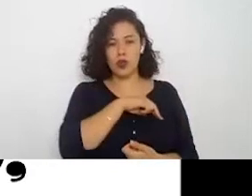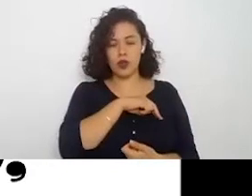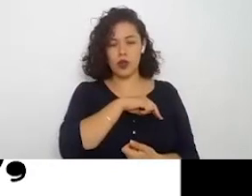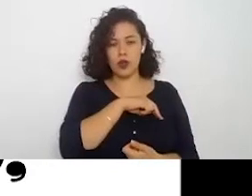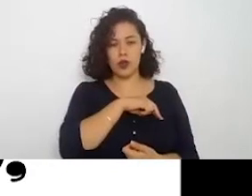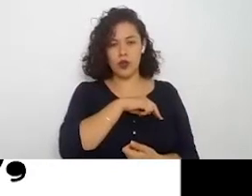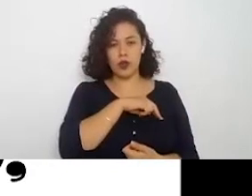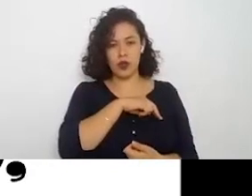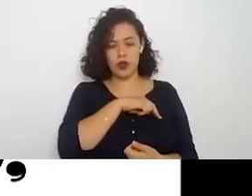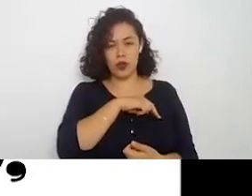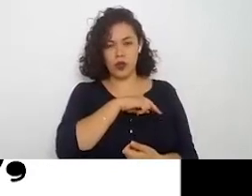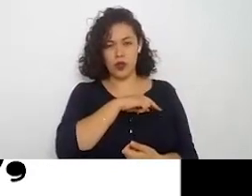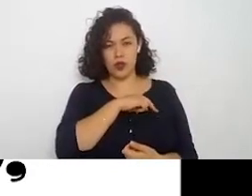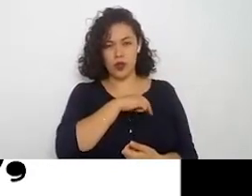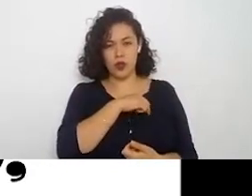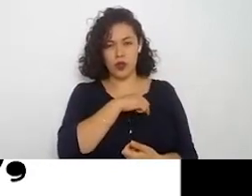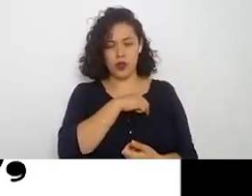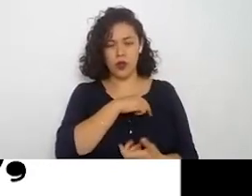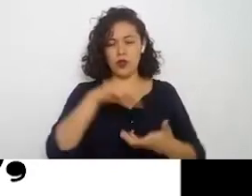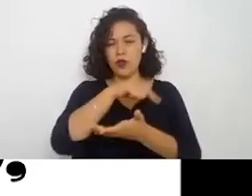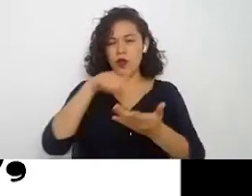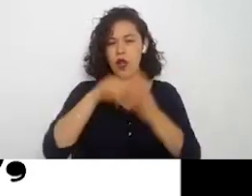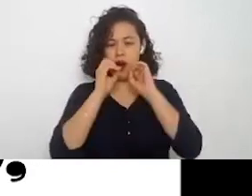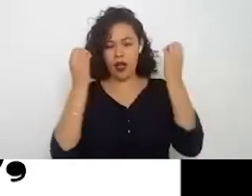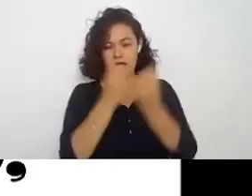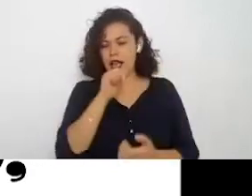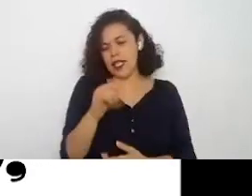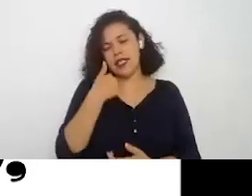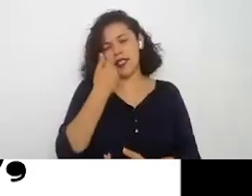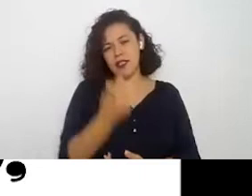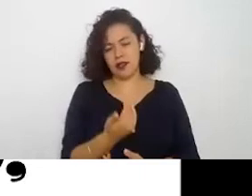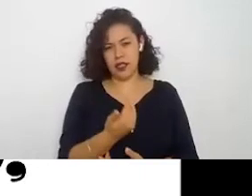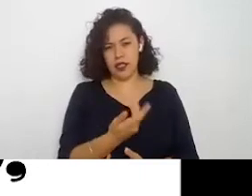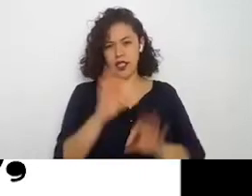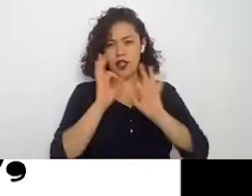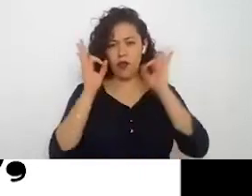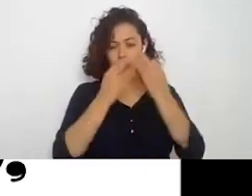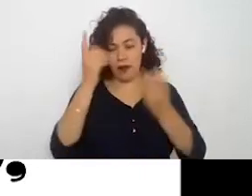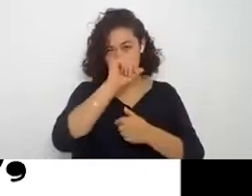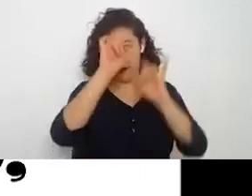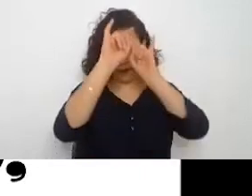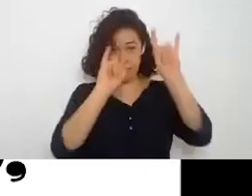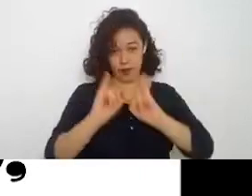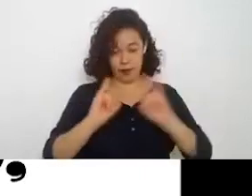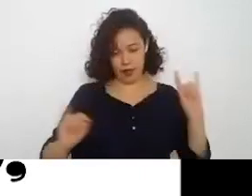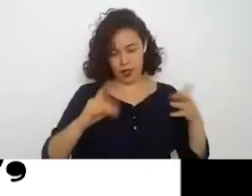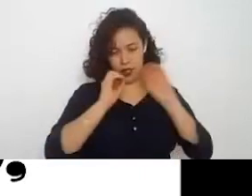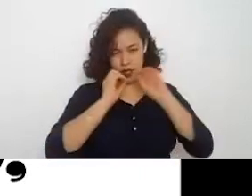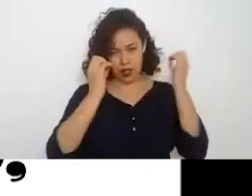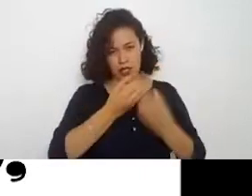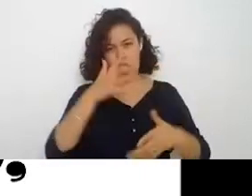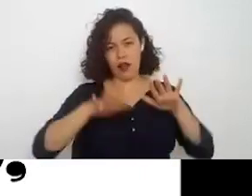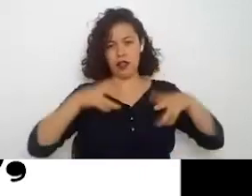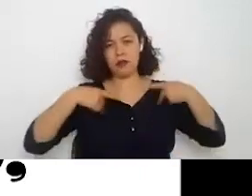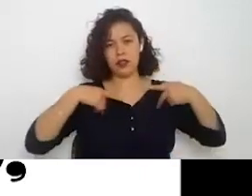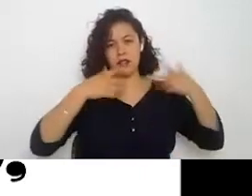plataforma esta estructura de la organización. Entonces, a esta estructura de las organizaciones muchas veces sumamos